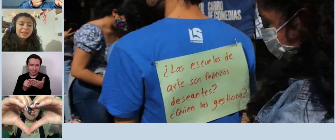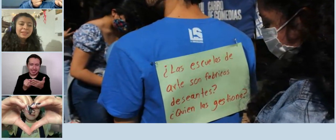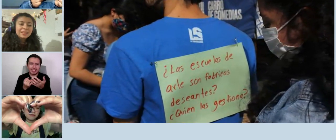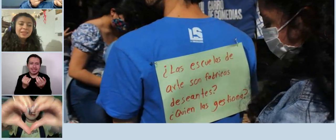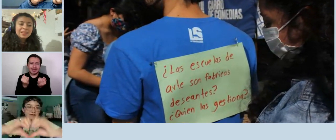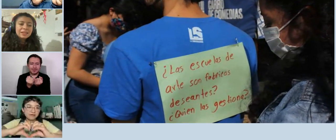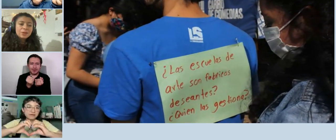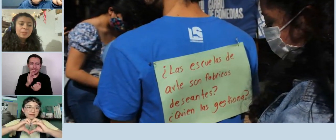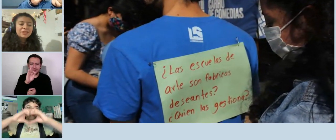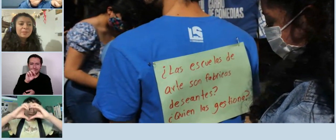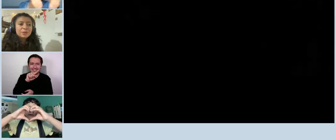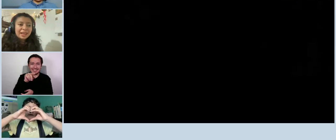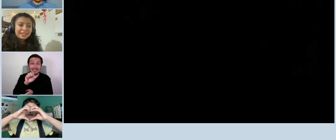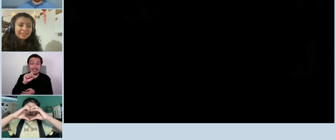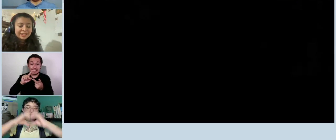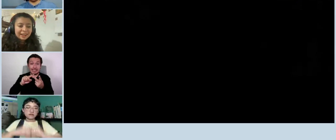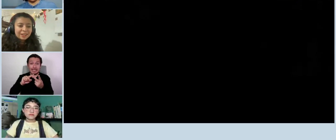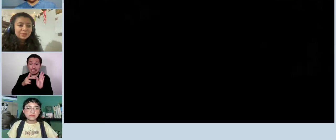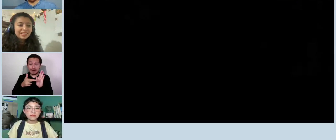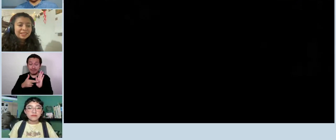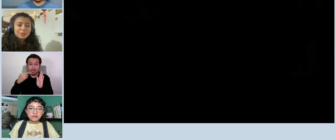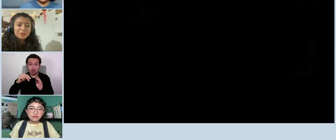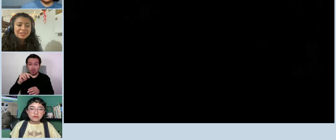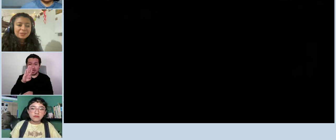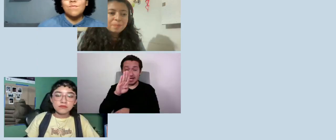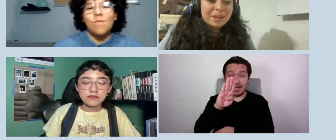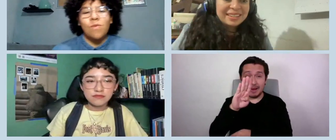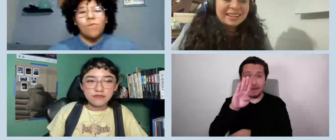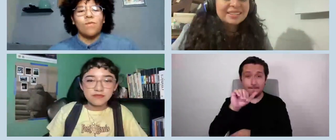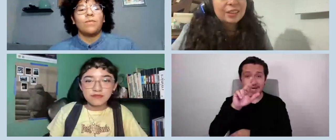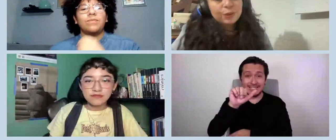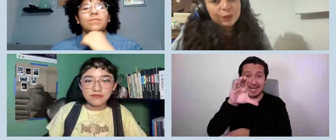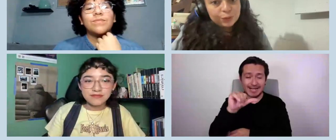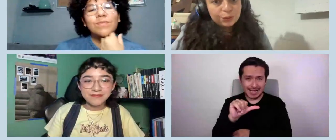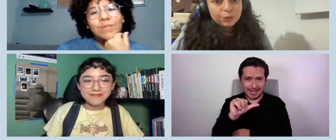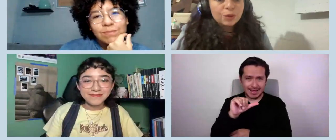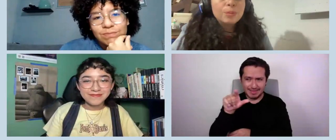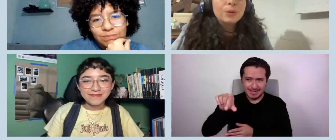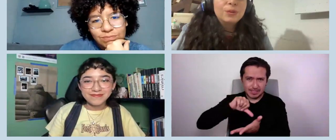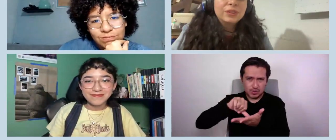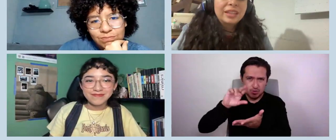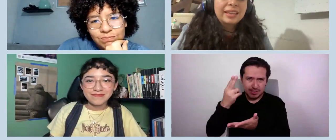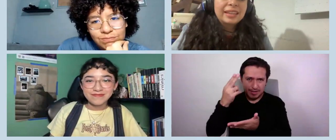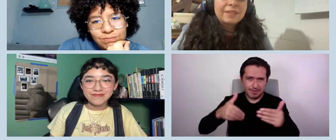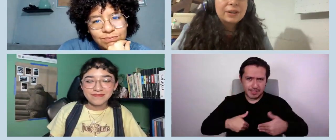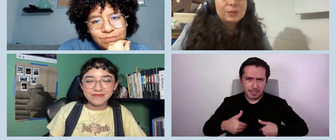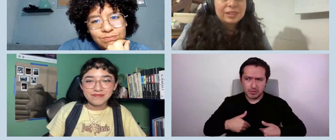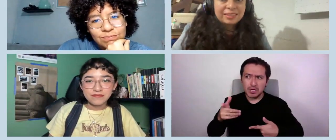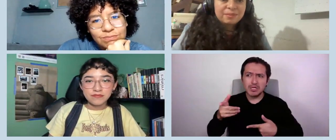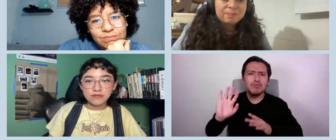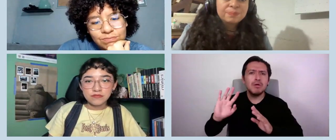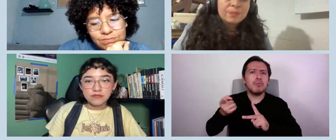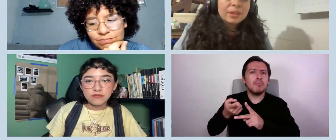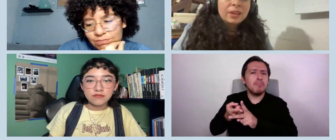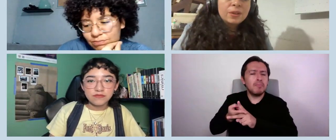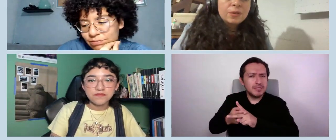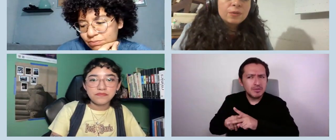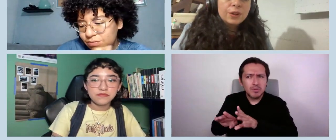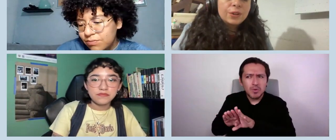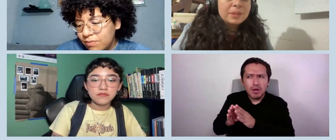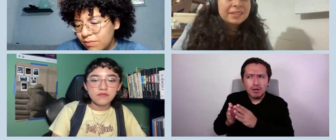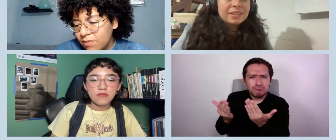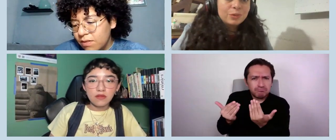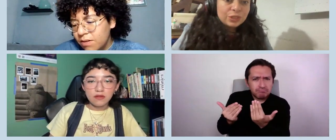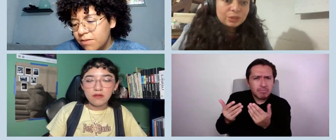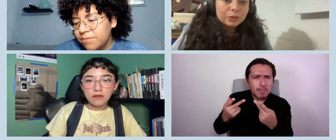cum y comenzamos a integrar a nuestras nuevas compañeras tanto del Cut como de la facultad